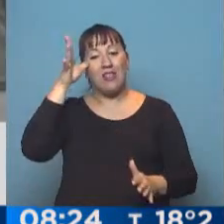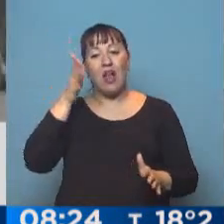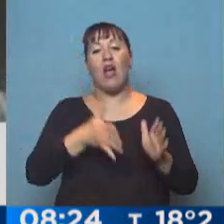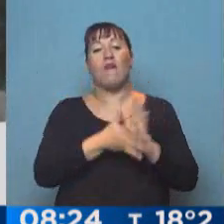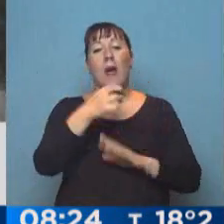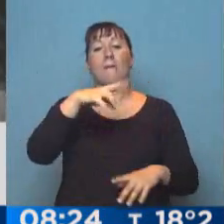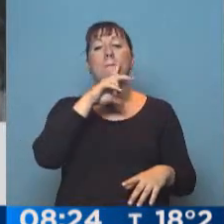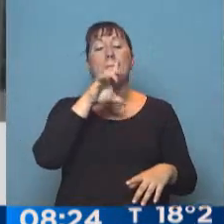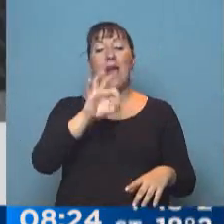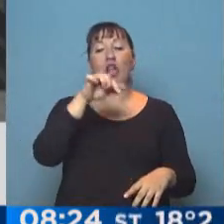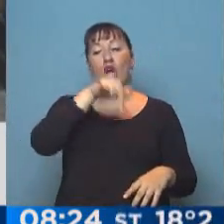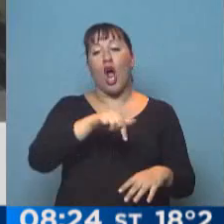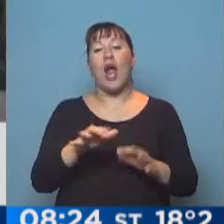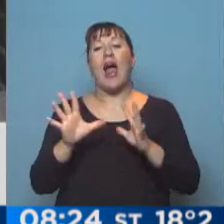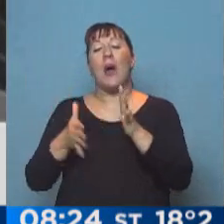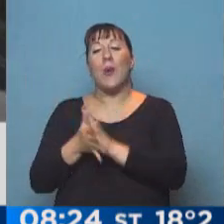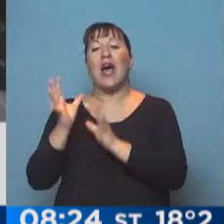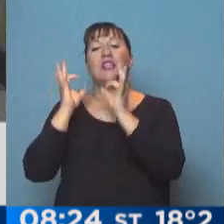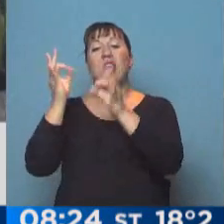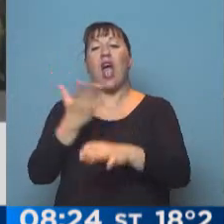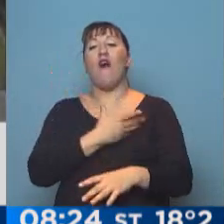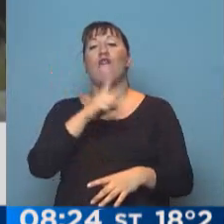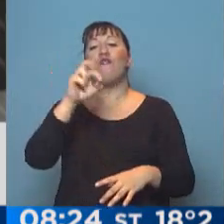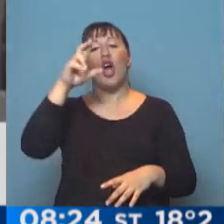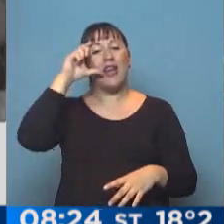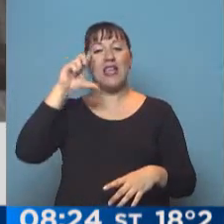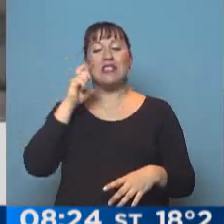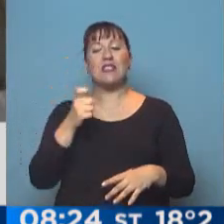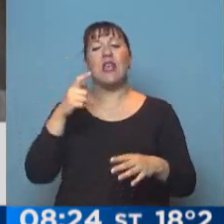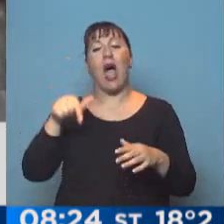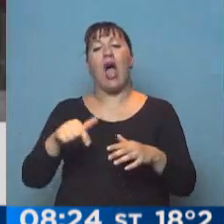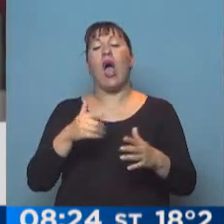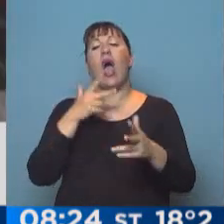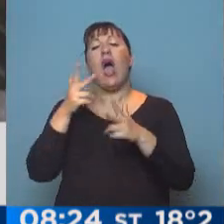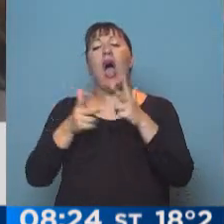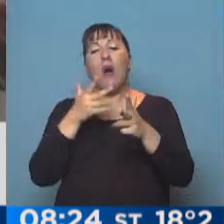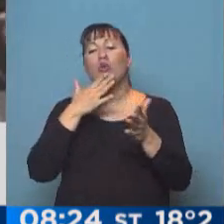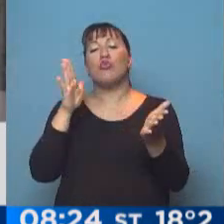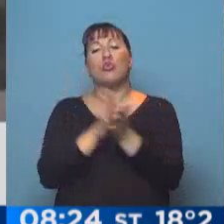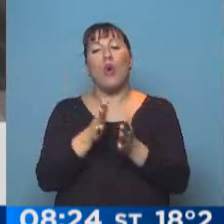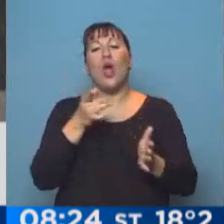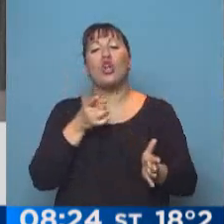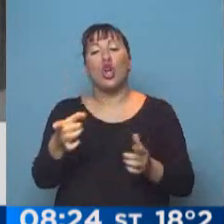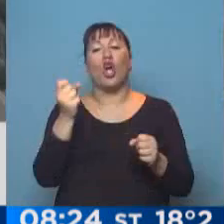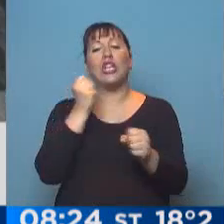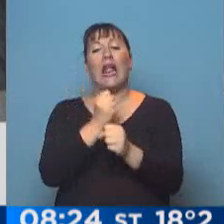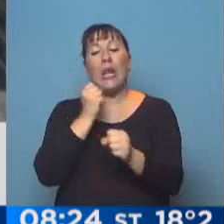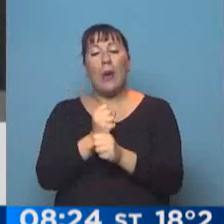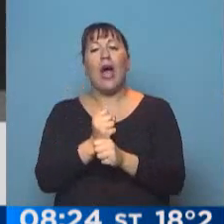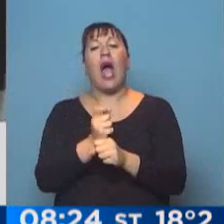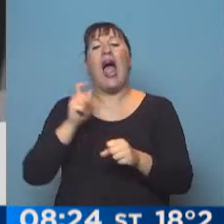plato temprano ahora está llegando a florencia pero allí tuvo unas palabras muy claras en contra de el trabajo